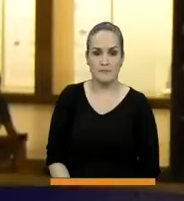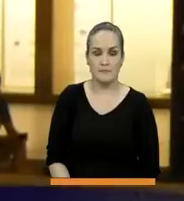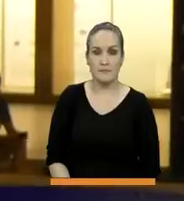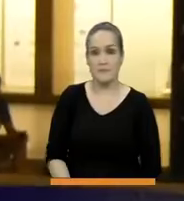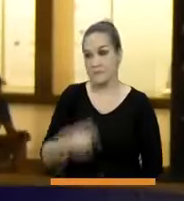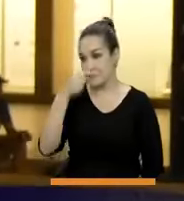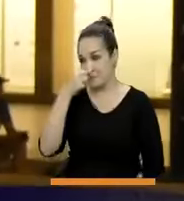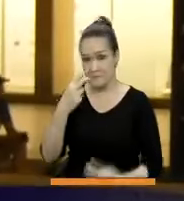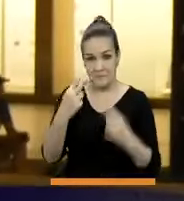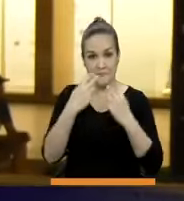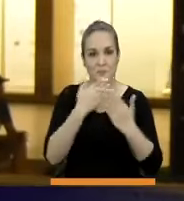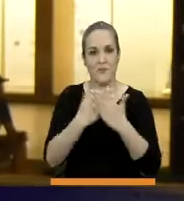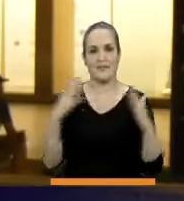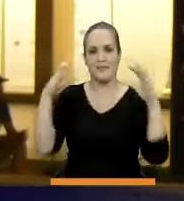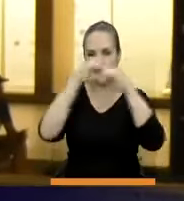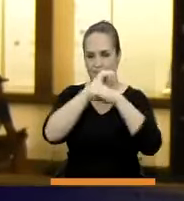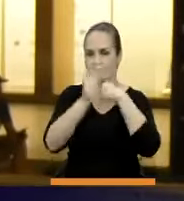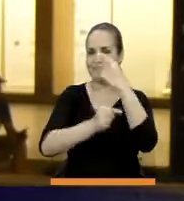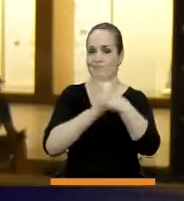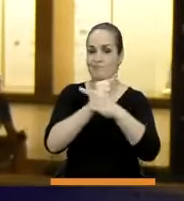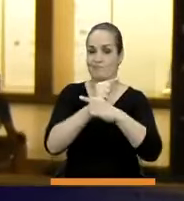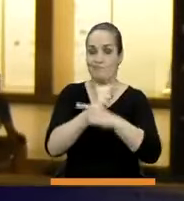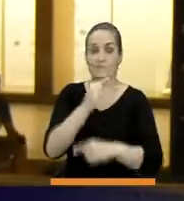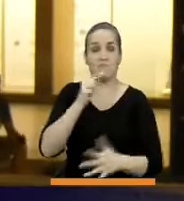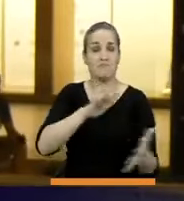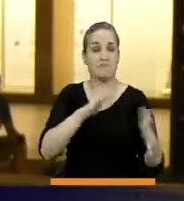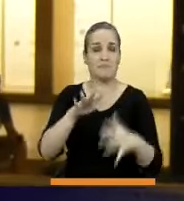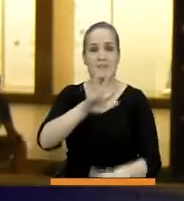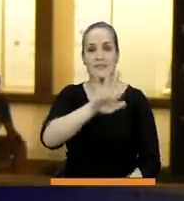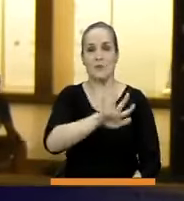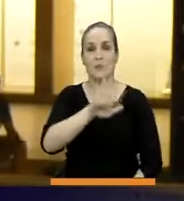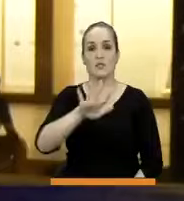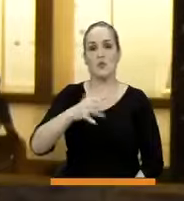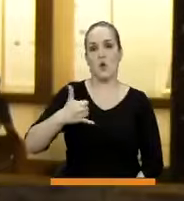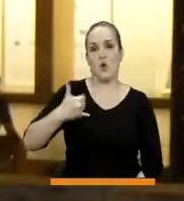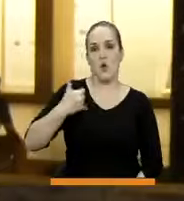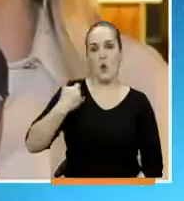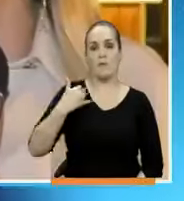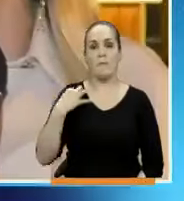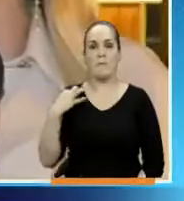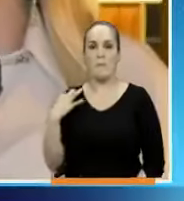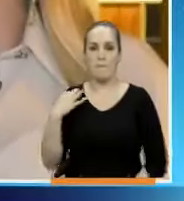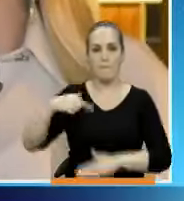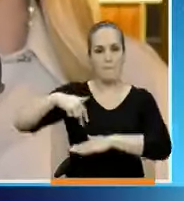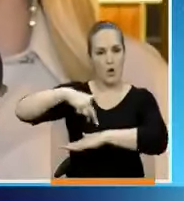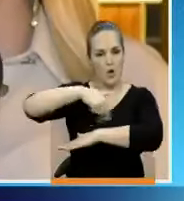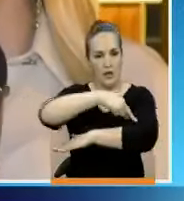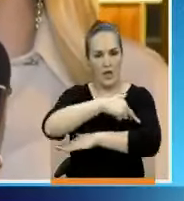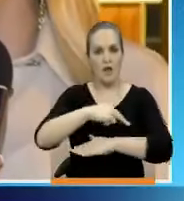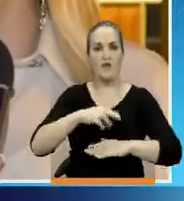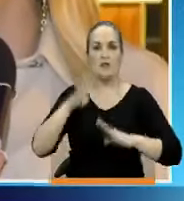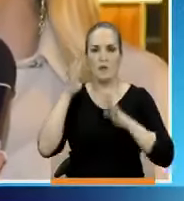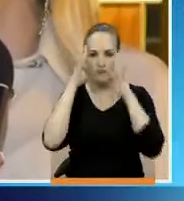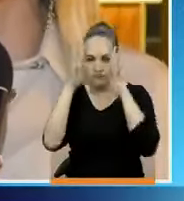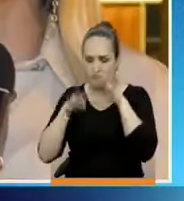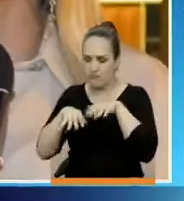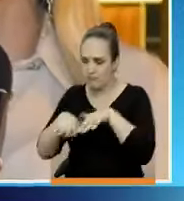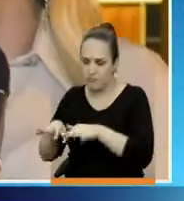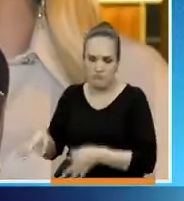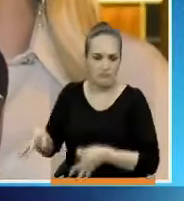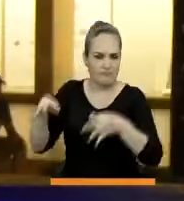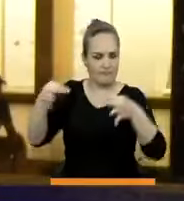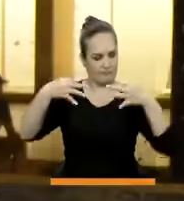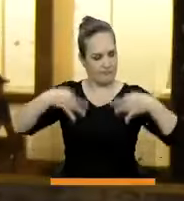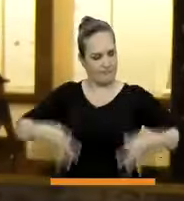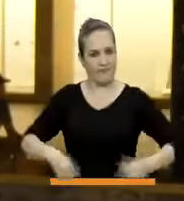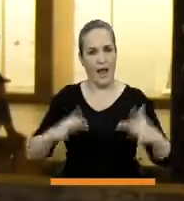Allí, televidentes, muy buenas noches, así es, mire, son cerca de 55 jóvenes, modelos y creativos de diferentes regiones del Caribe